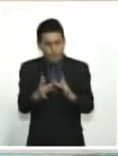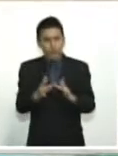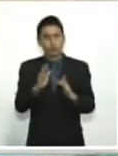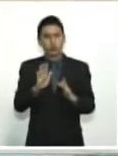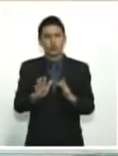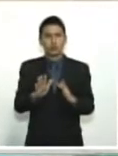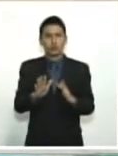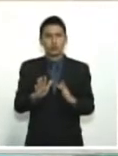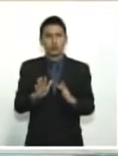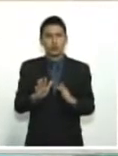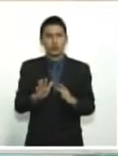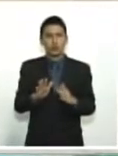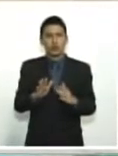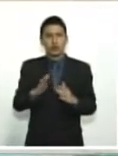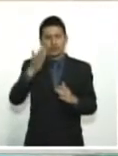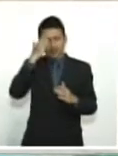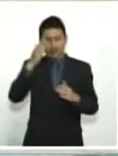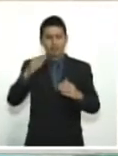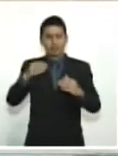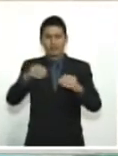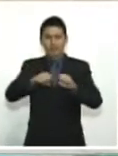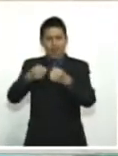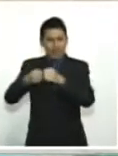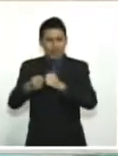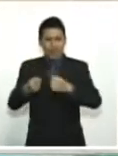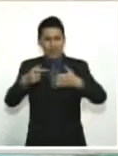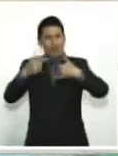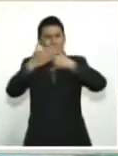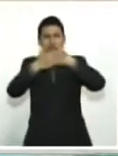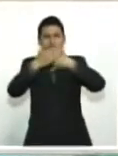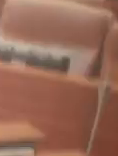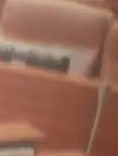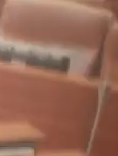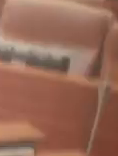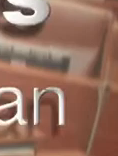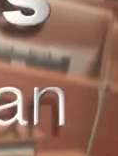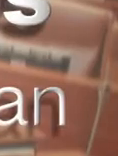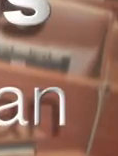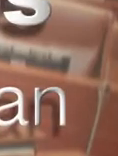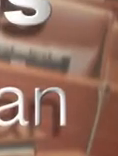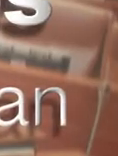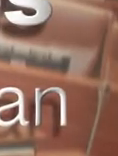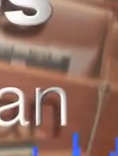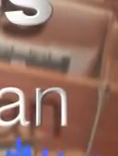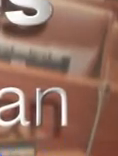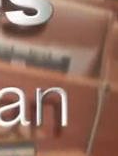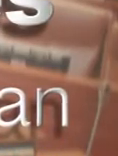estabilización tanto de las costas del Atlántico como del Pacífico.